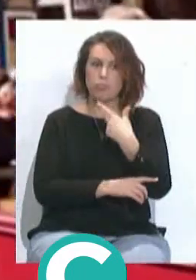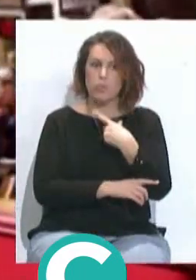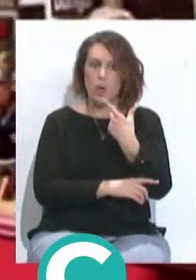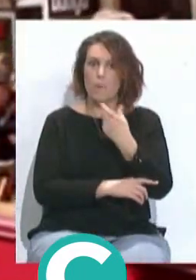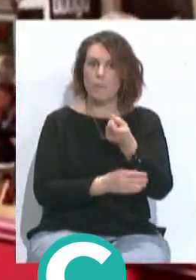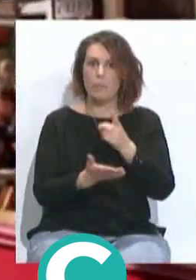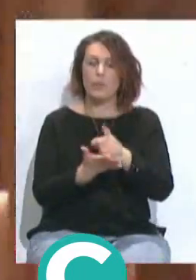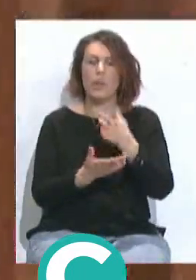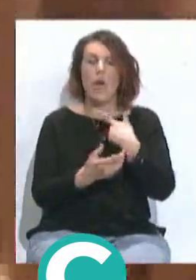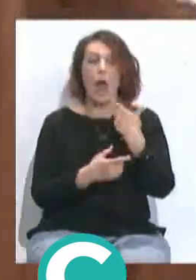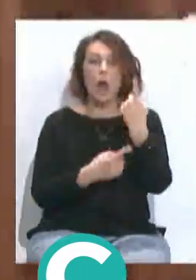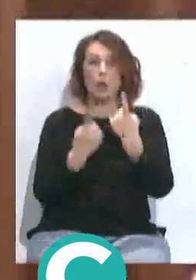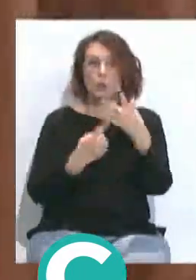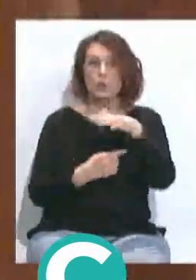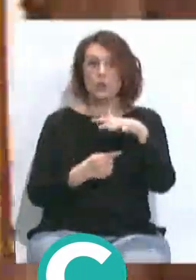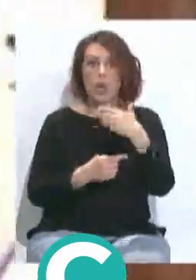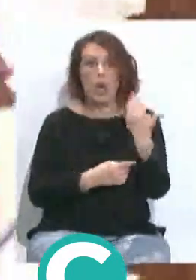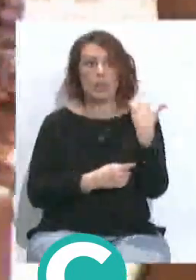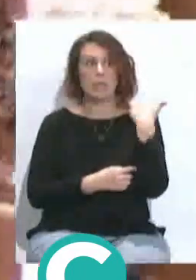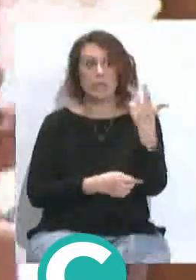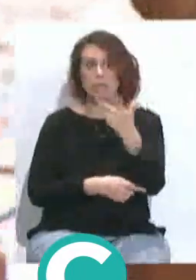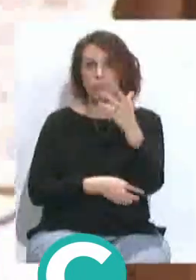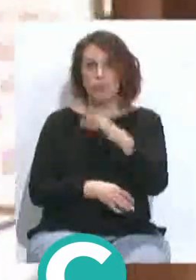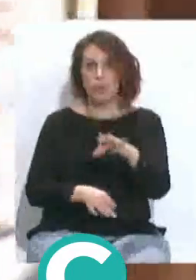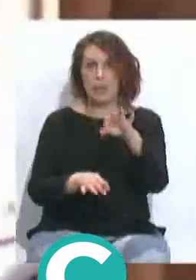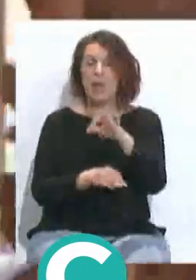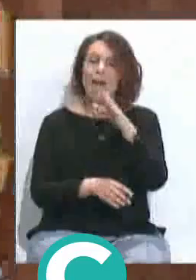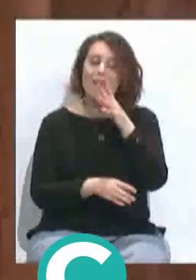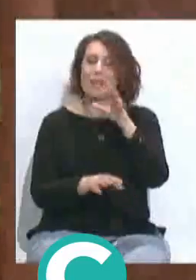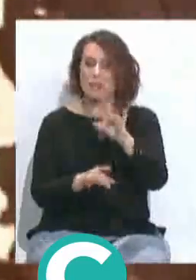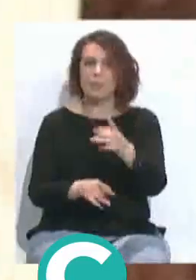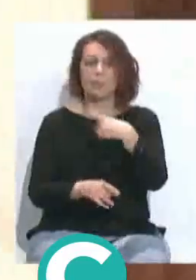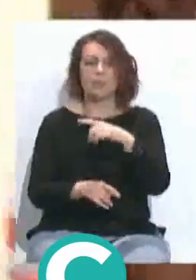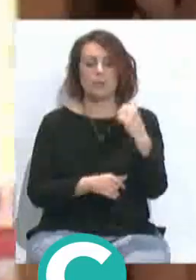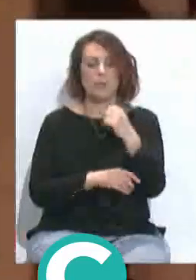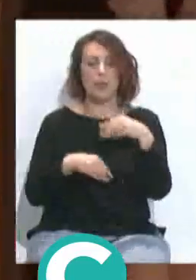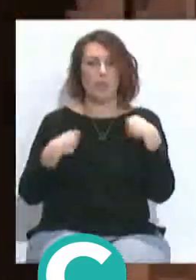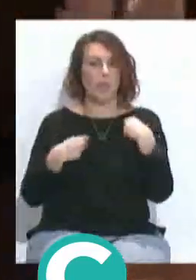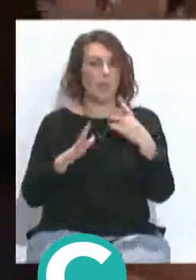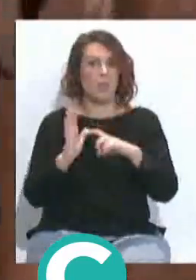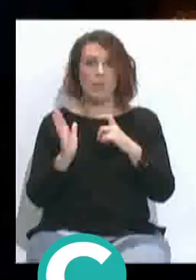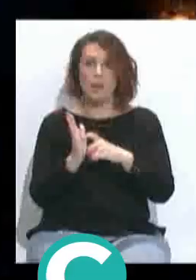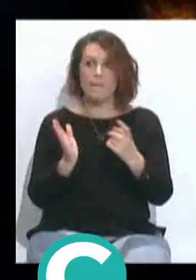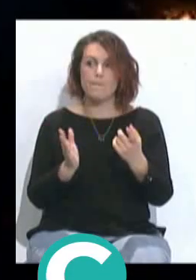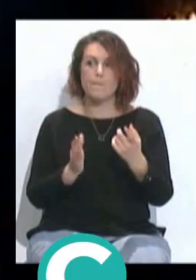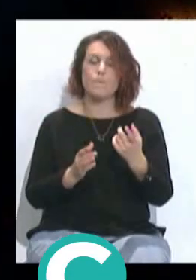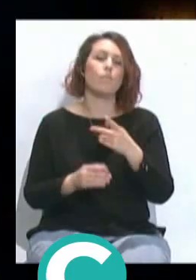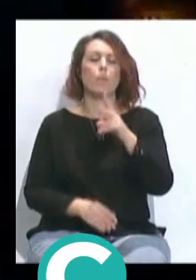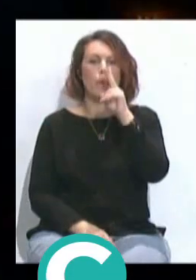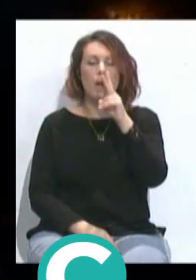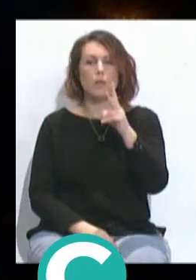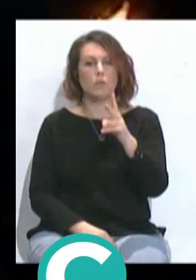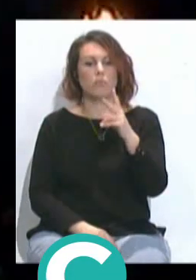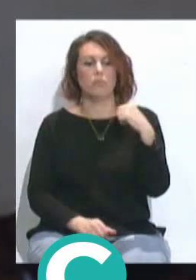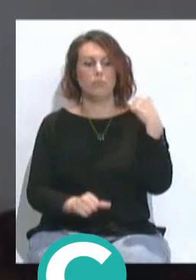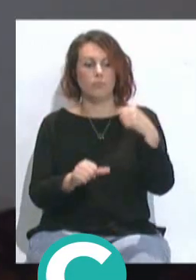campos más que anteriormente no se habían realizado y que disfrutemos de una Semana Santa plena, que después de dos años, pues que